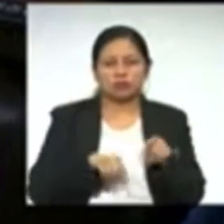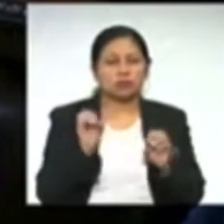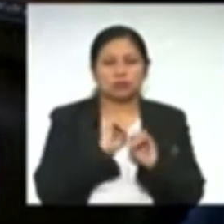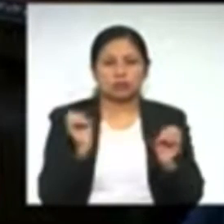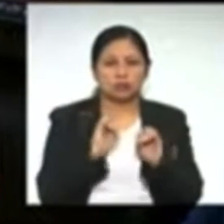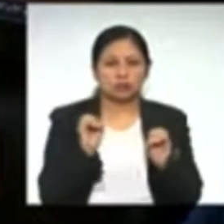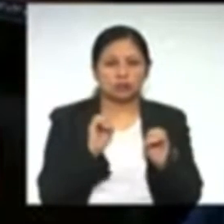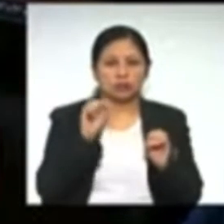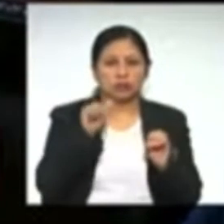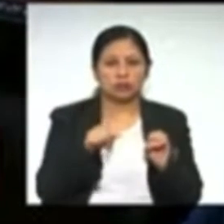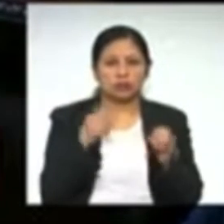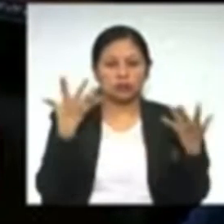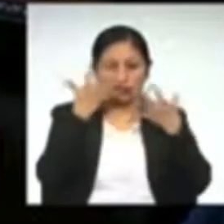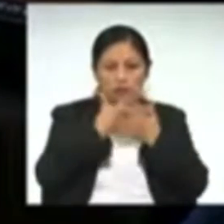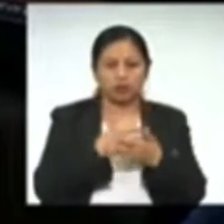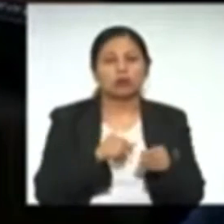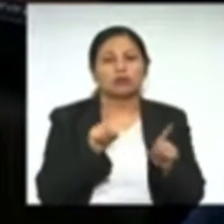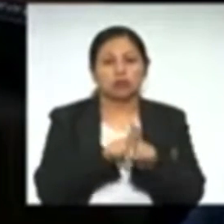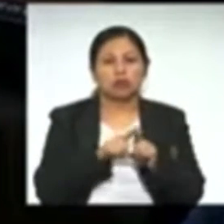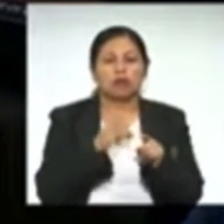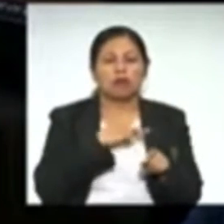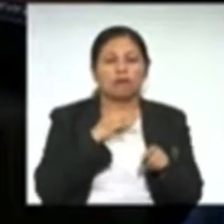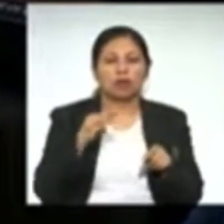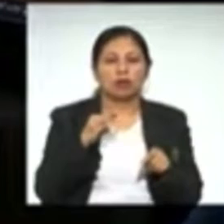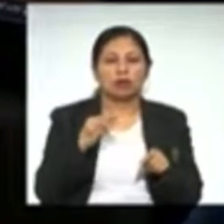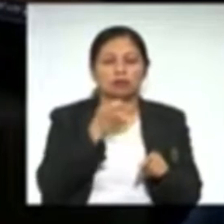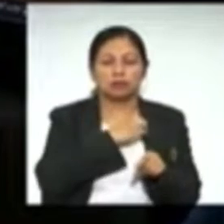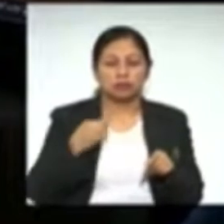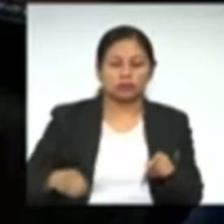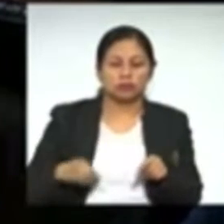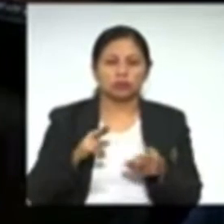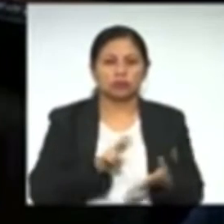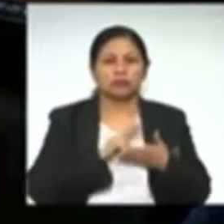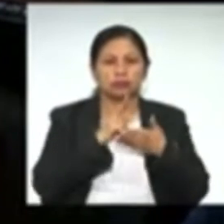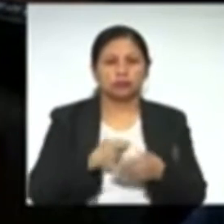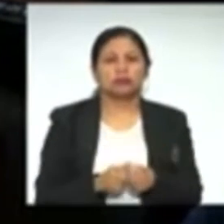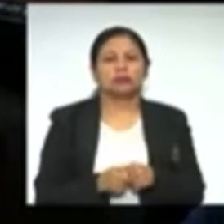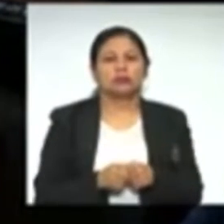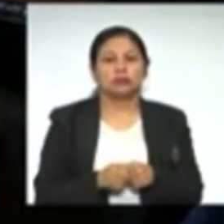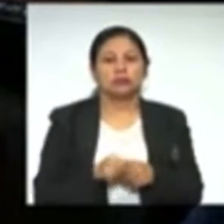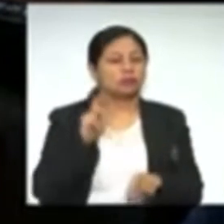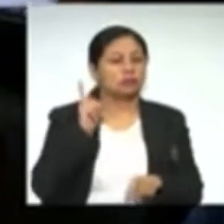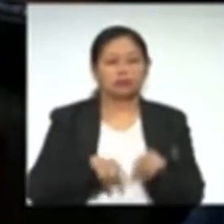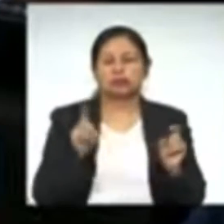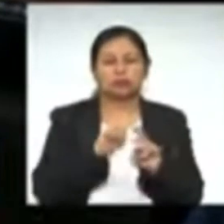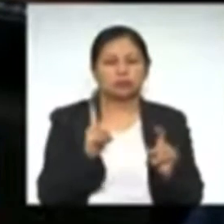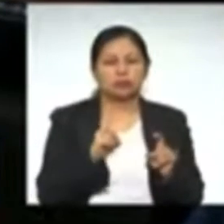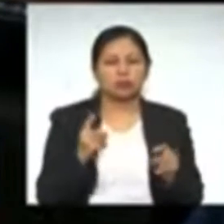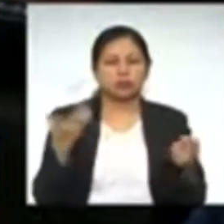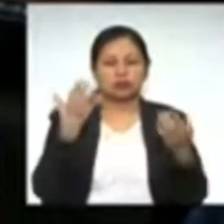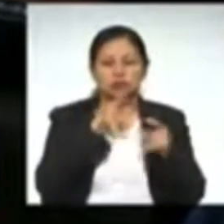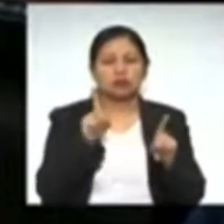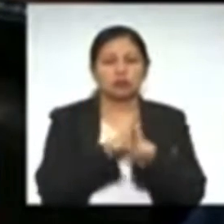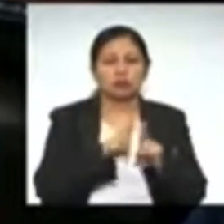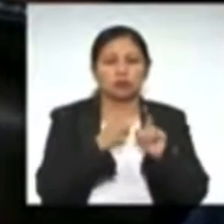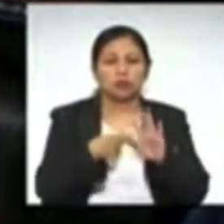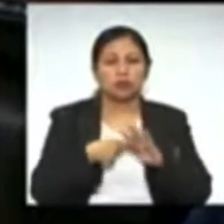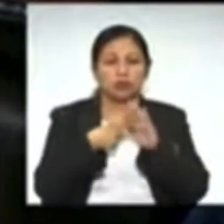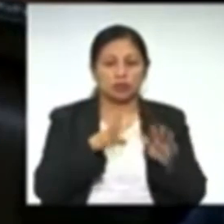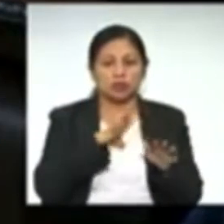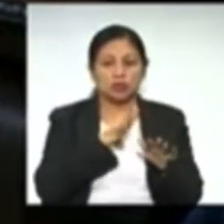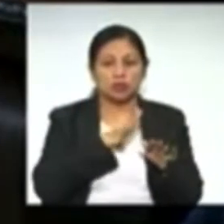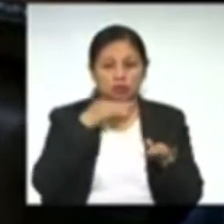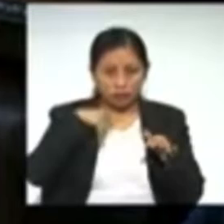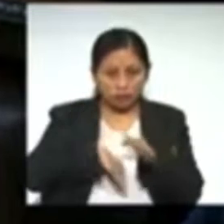no caigamos en este engaño que nos manda el presidente de la República. No caigamos en el engaño en el que nos